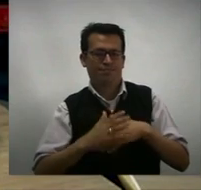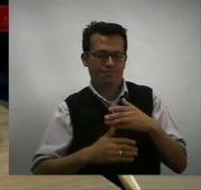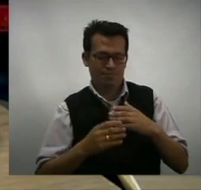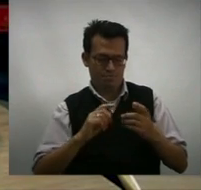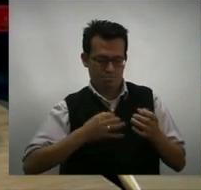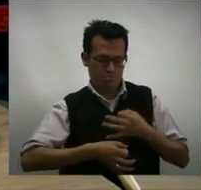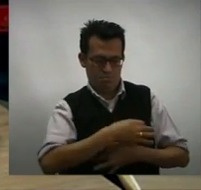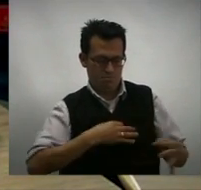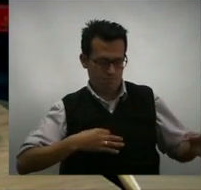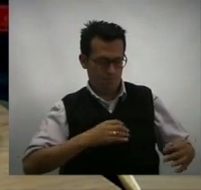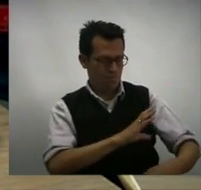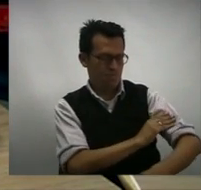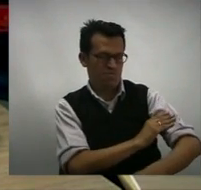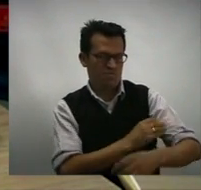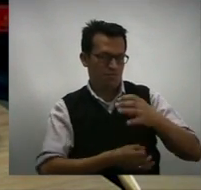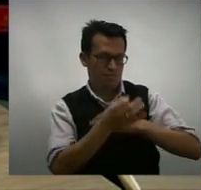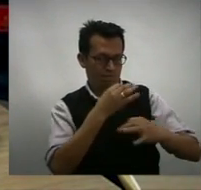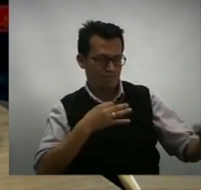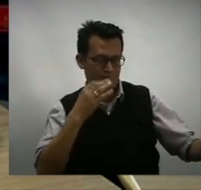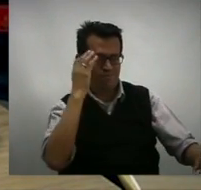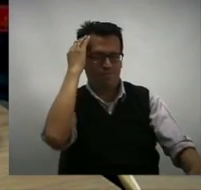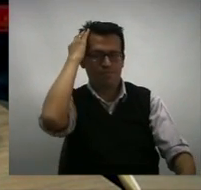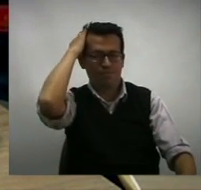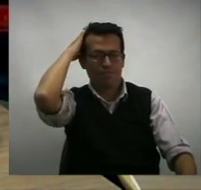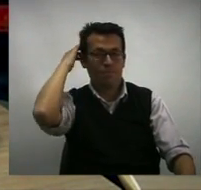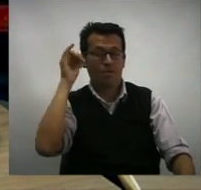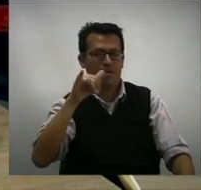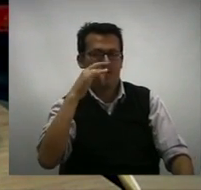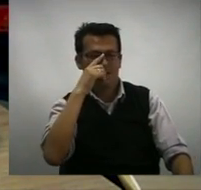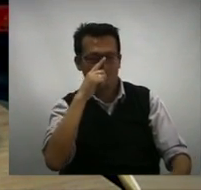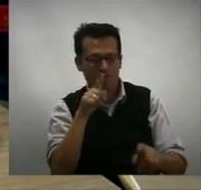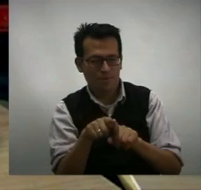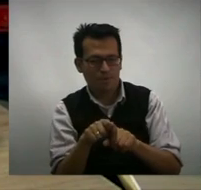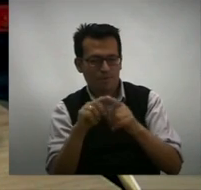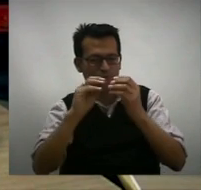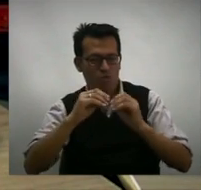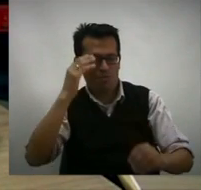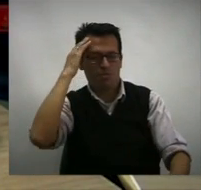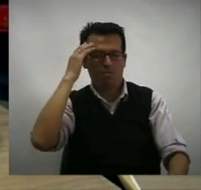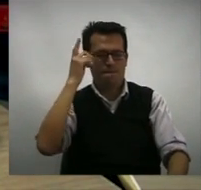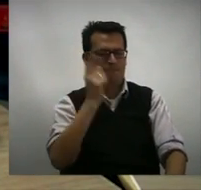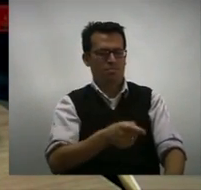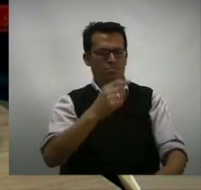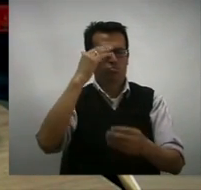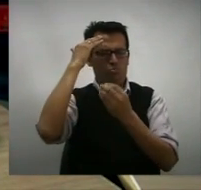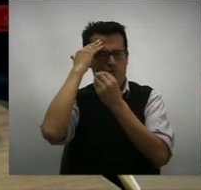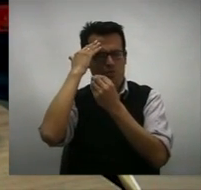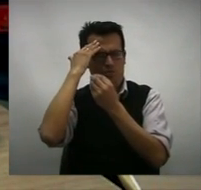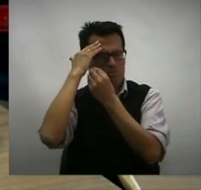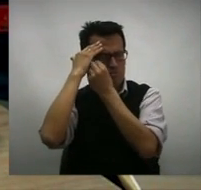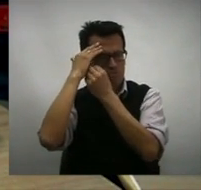por la atención y o esfuerzo mental, Marcus, determinando los saberes que el individuo debe consumir